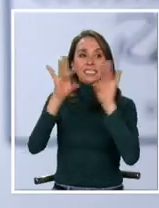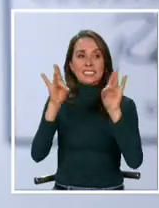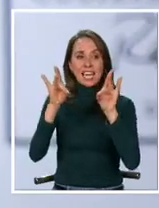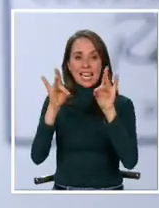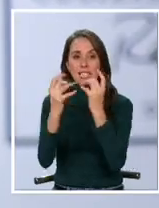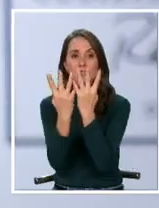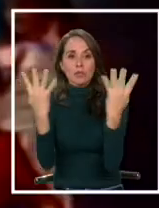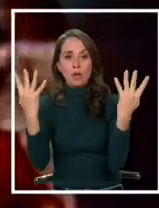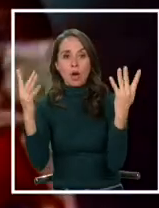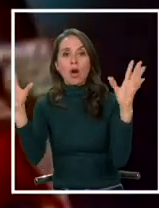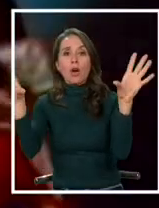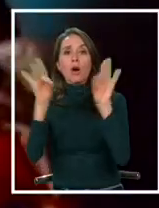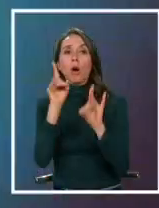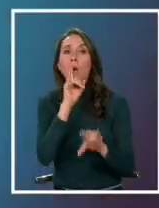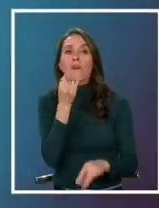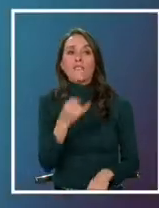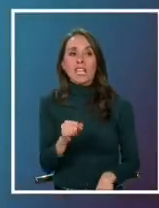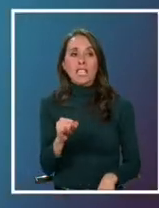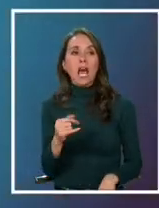quedaban las finalistas